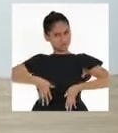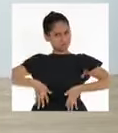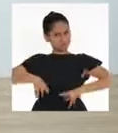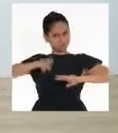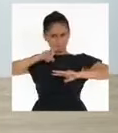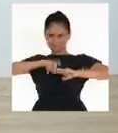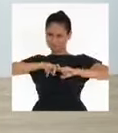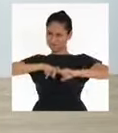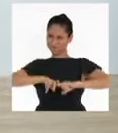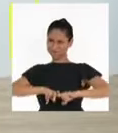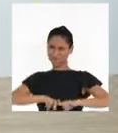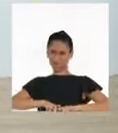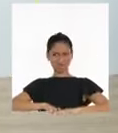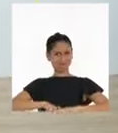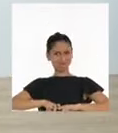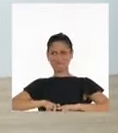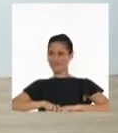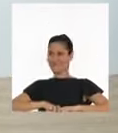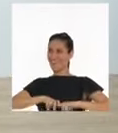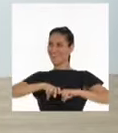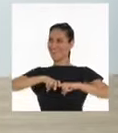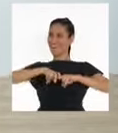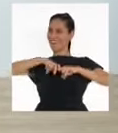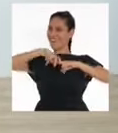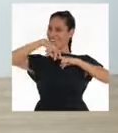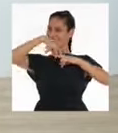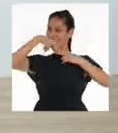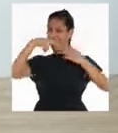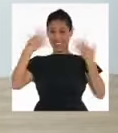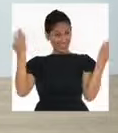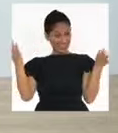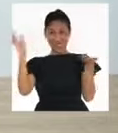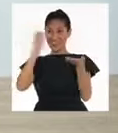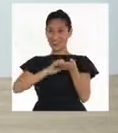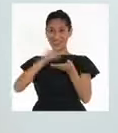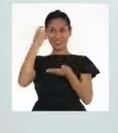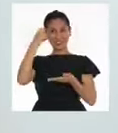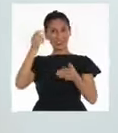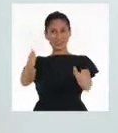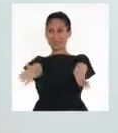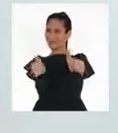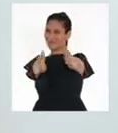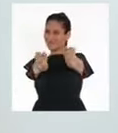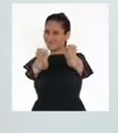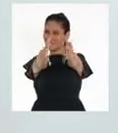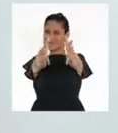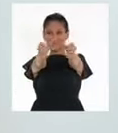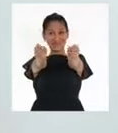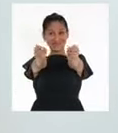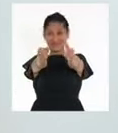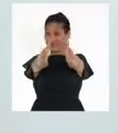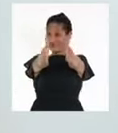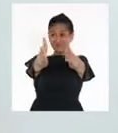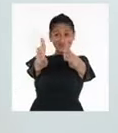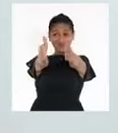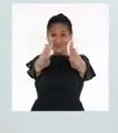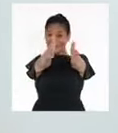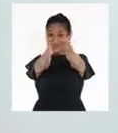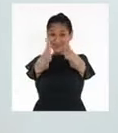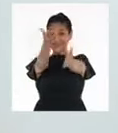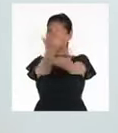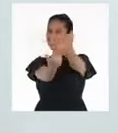Voy a subir. Y cuando esté en esta posición, voy a imaginarme una hoja súper blanca, súper brillante, donde vas a